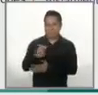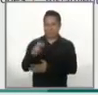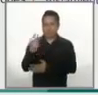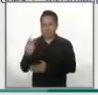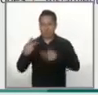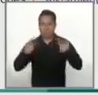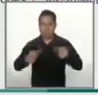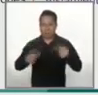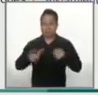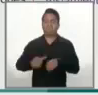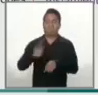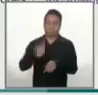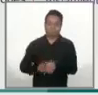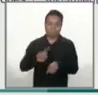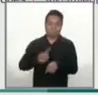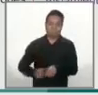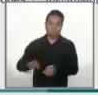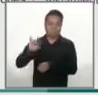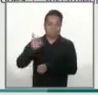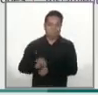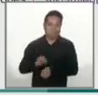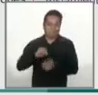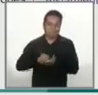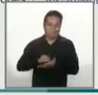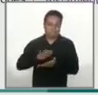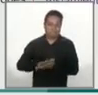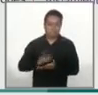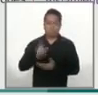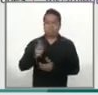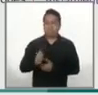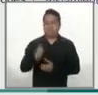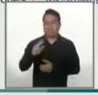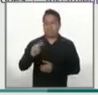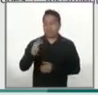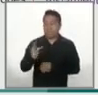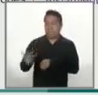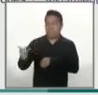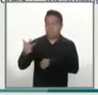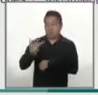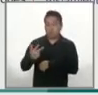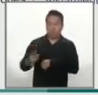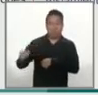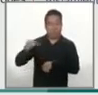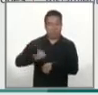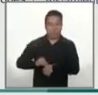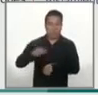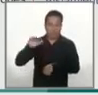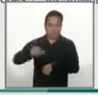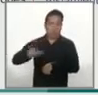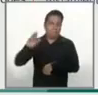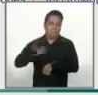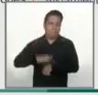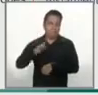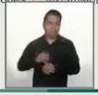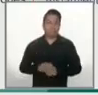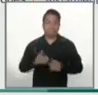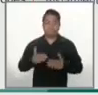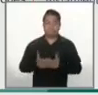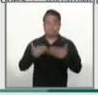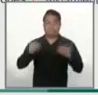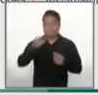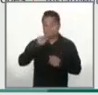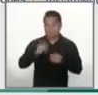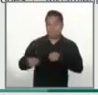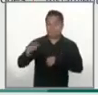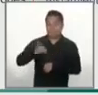12.302 casos confirmados. Esto representa 88 más que el corte del día de ayer. De igual manera, se